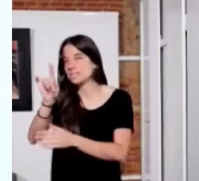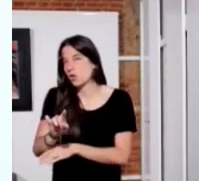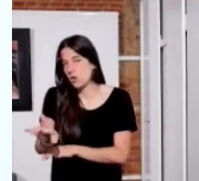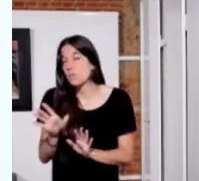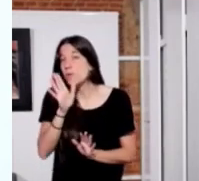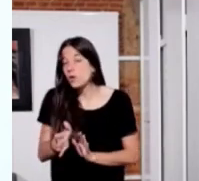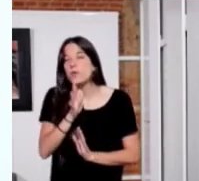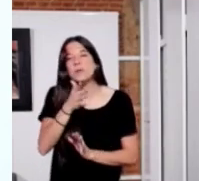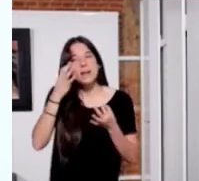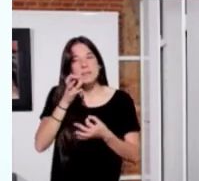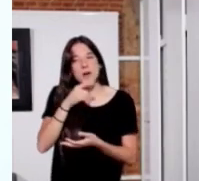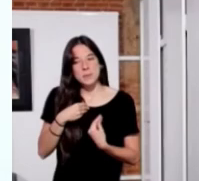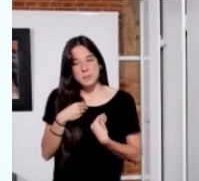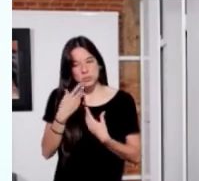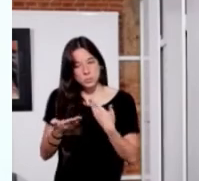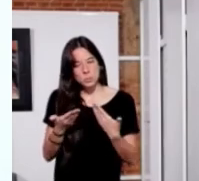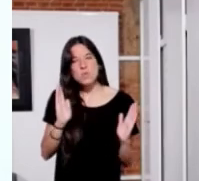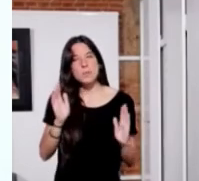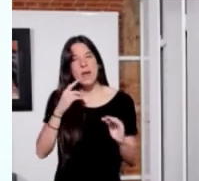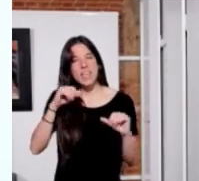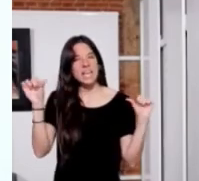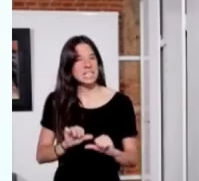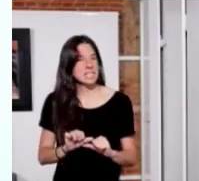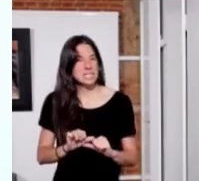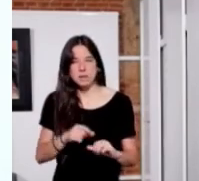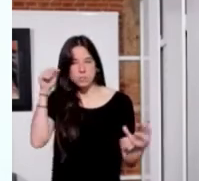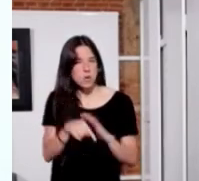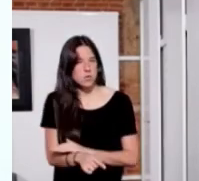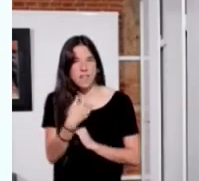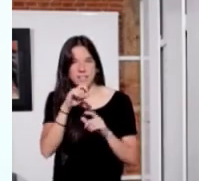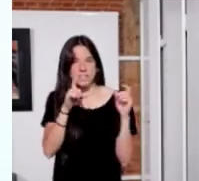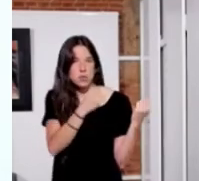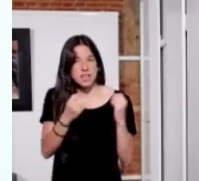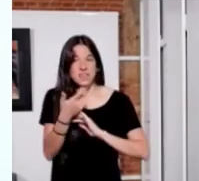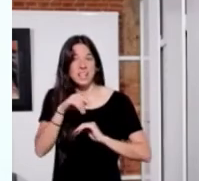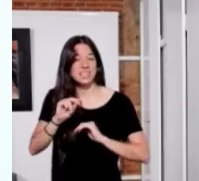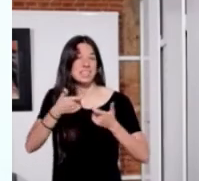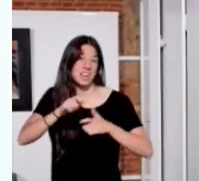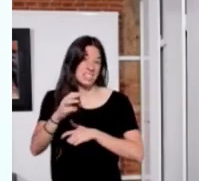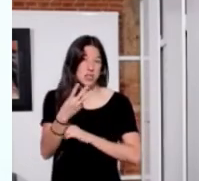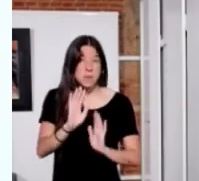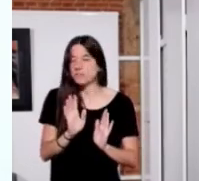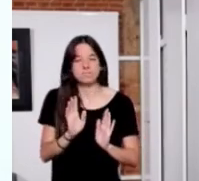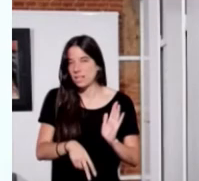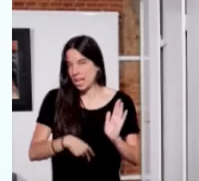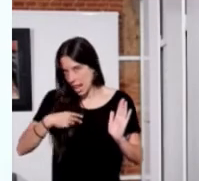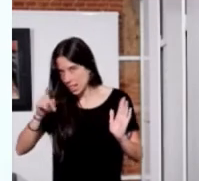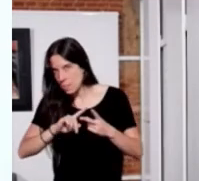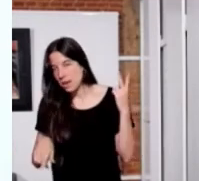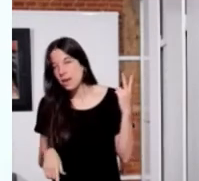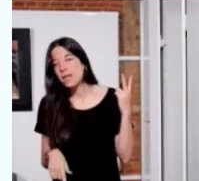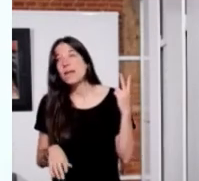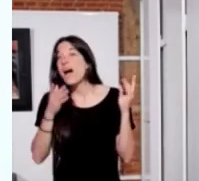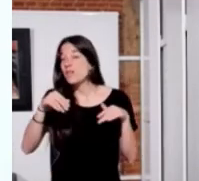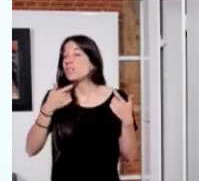Porque estamos viviendo una crisis profunda de institucionalidad, no solo en el tercer sector, sino en general. Y el tercer sector se